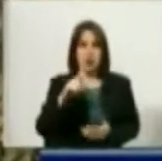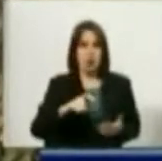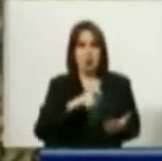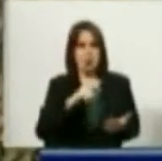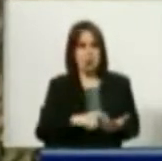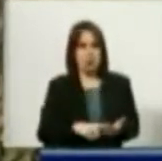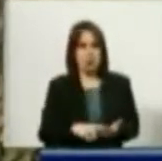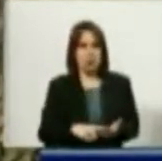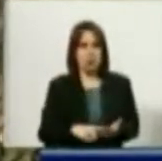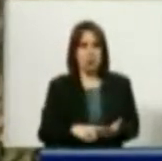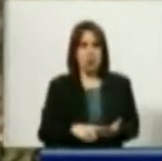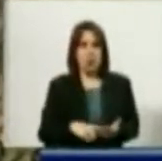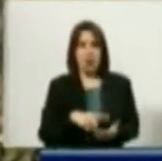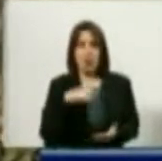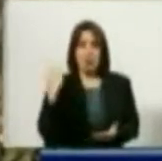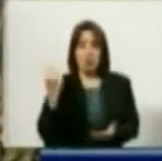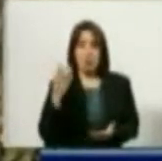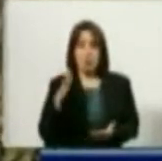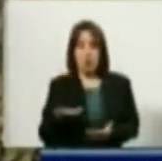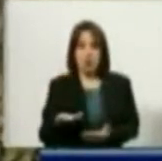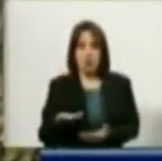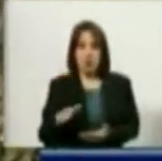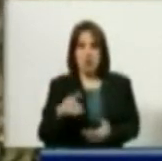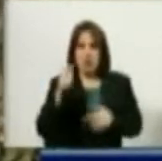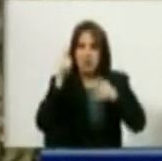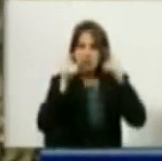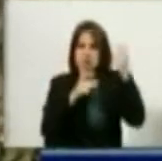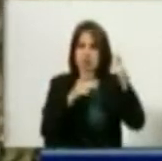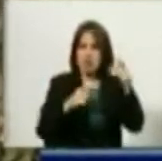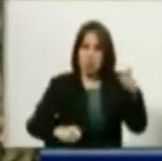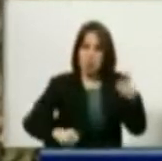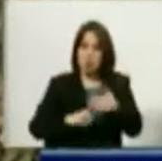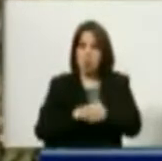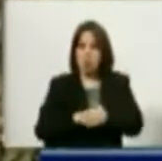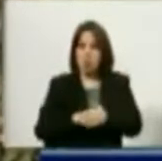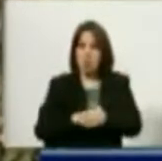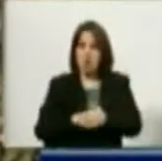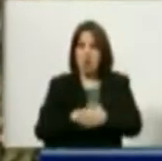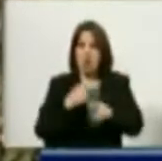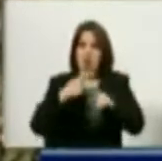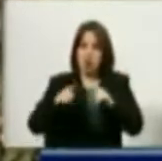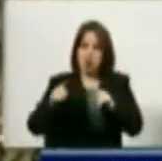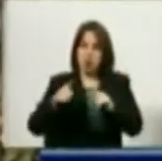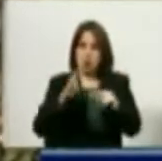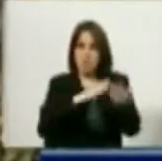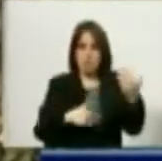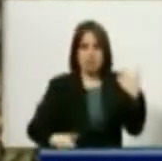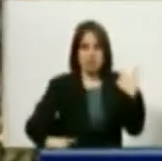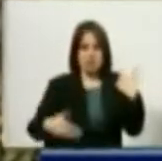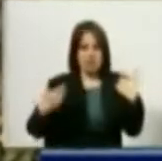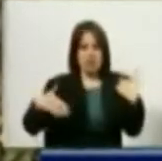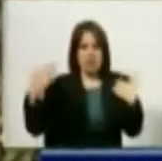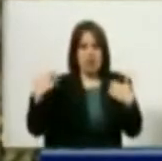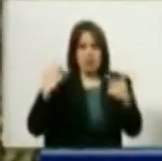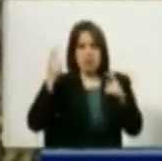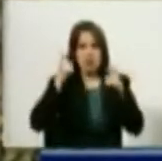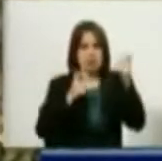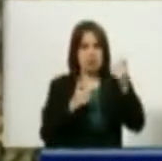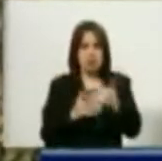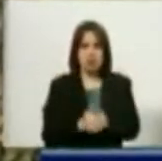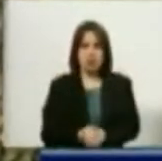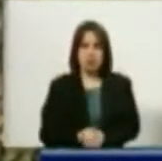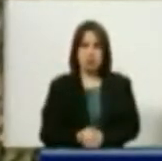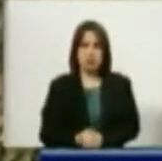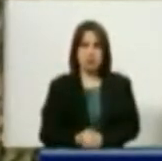asesinar al comandante y le iba a dar un golpe de estado a Caldera un señor muy cercano aquel que dijo que las vacas paren es